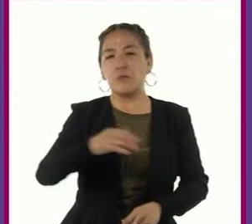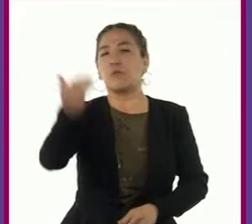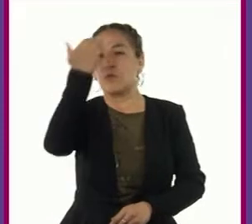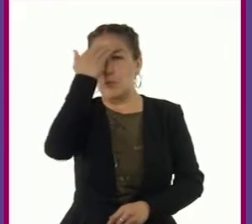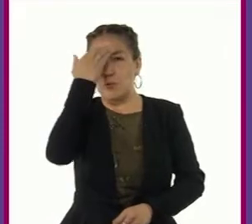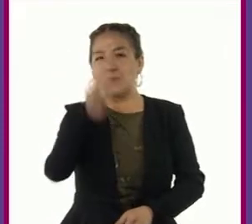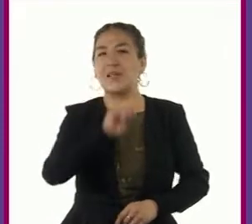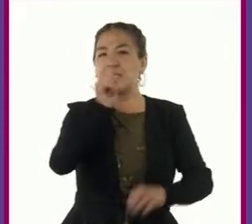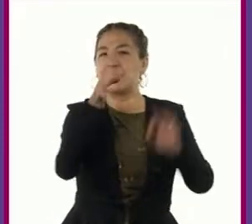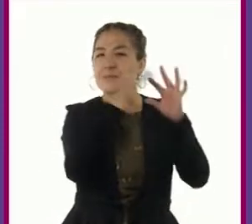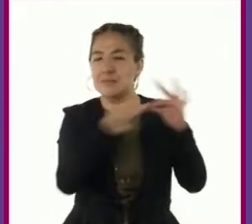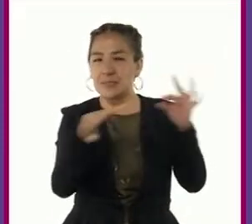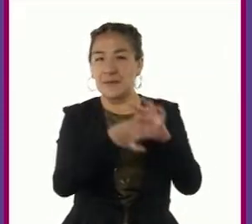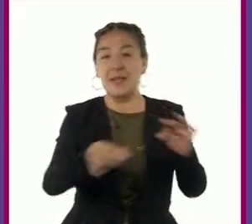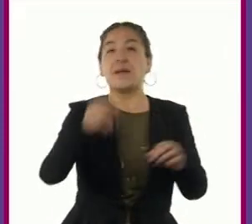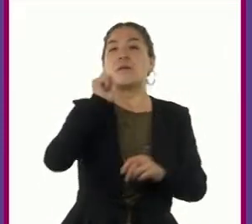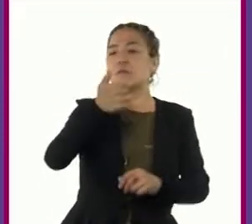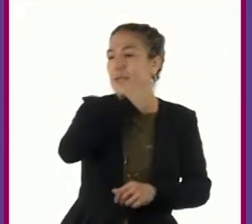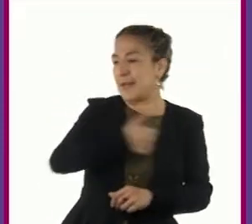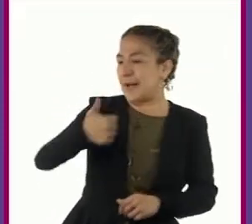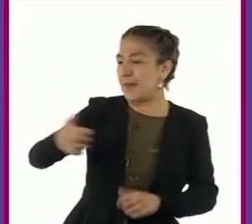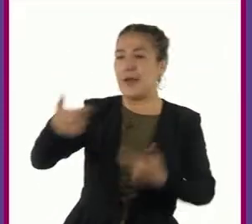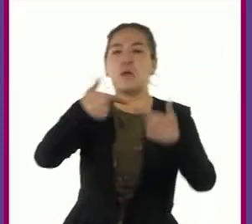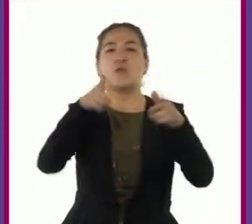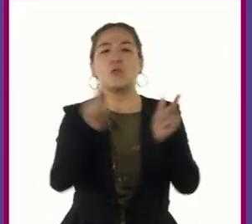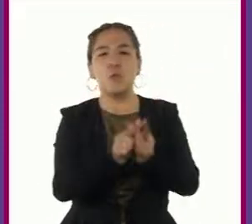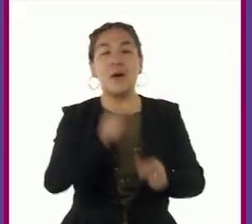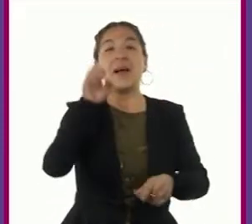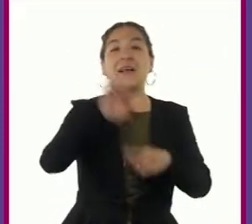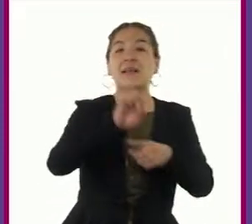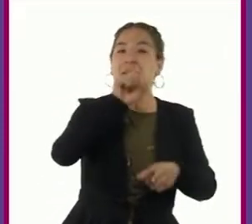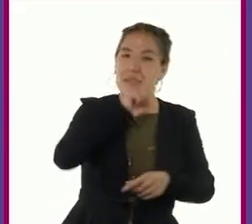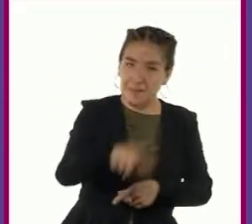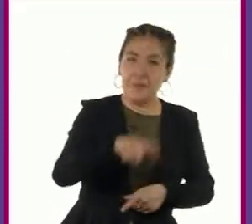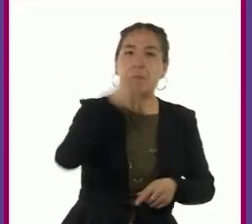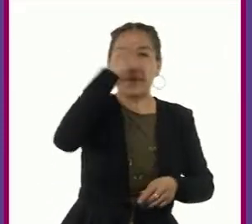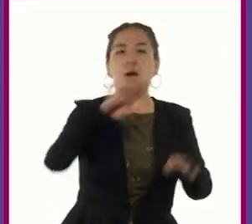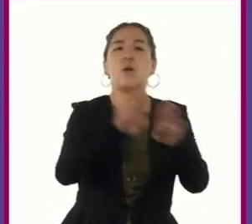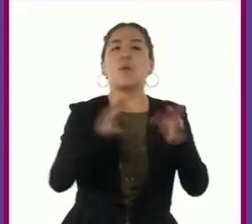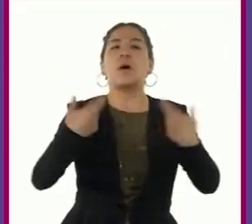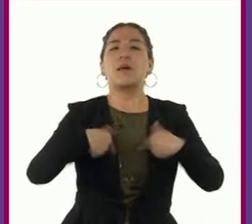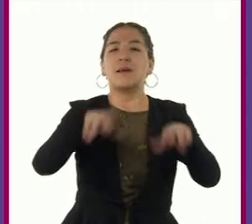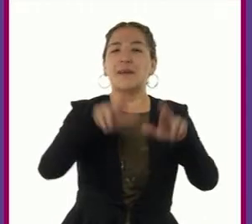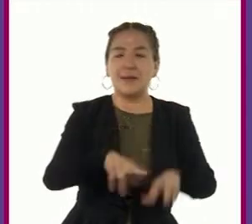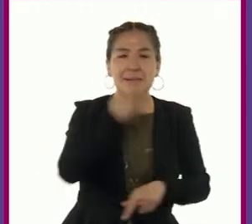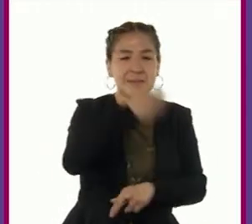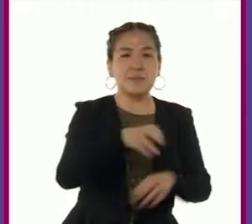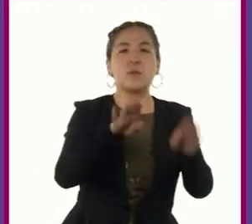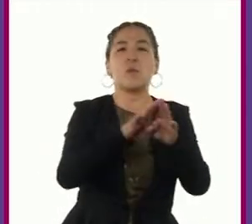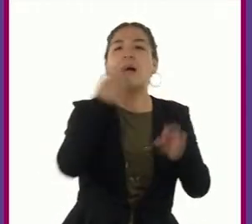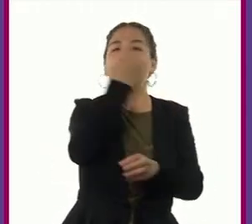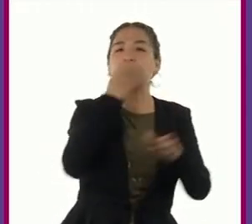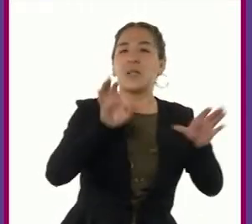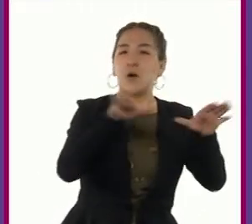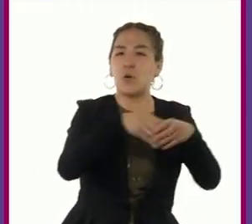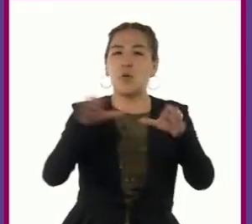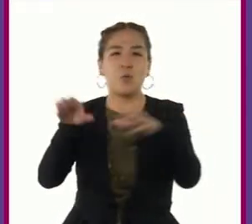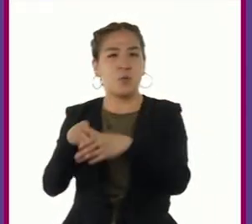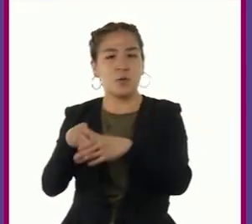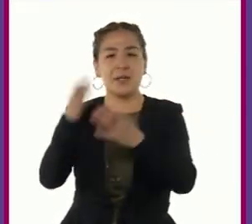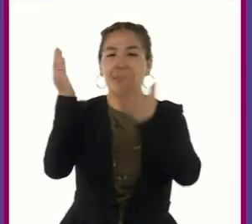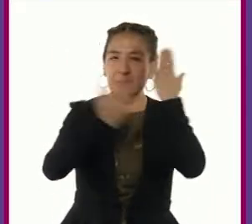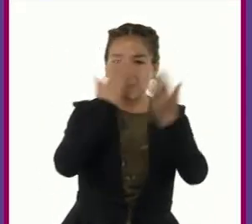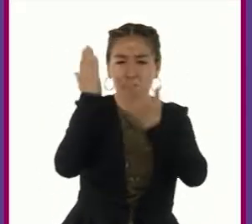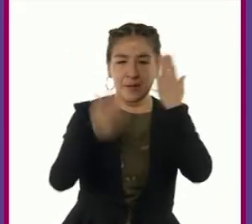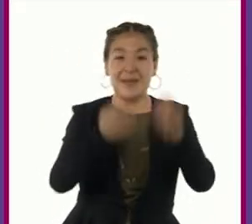conocer, pero sobre todo de ver la forma en cómo representaríamos a la comunidad estudiantil. Así